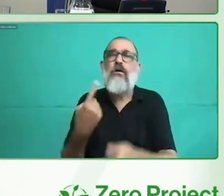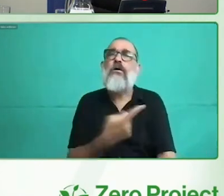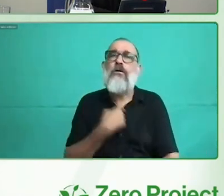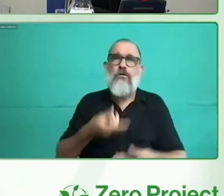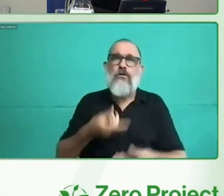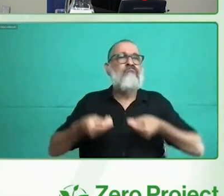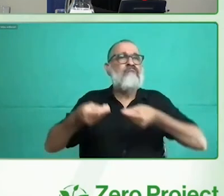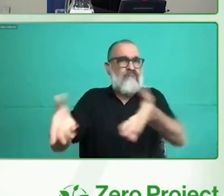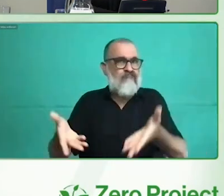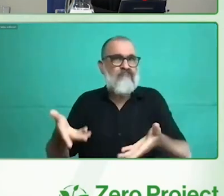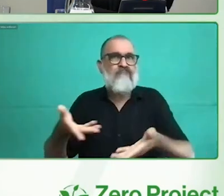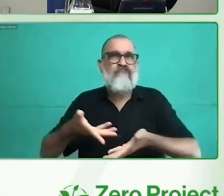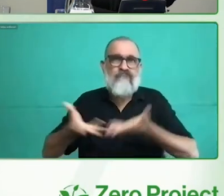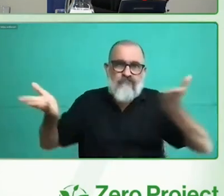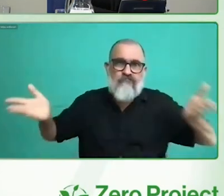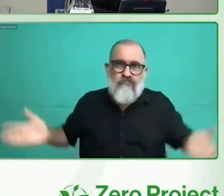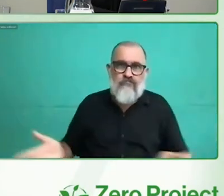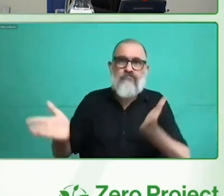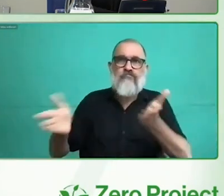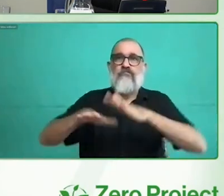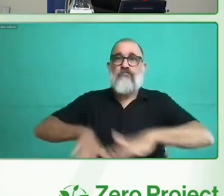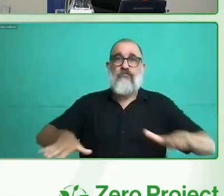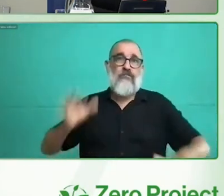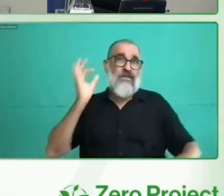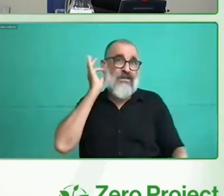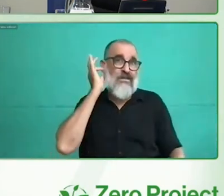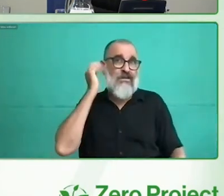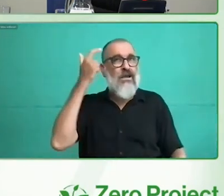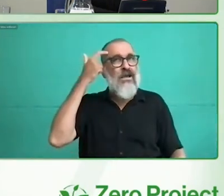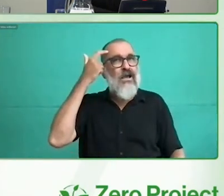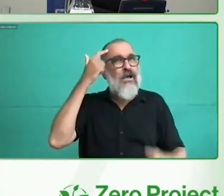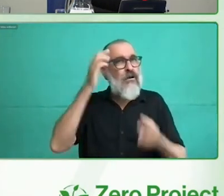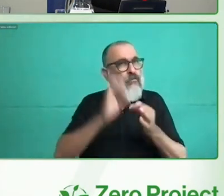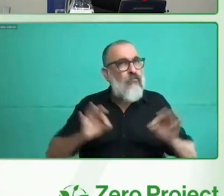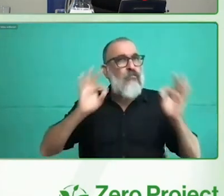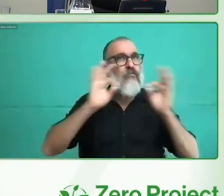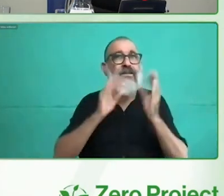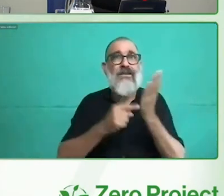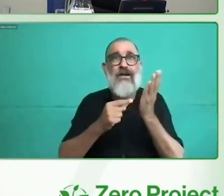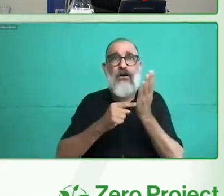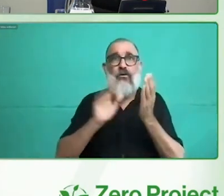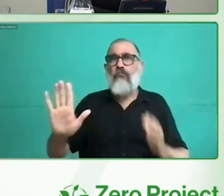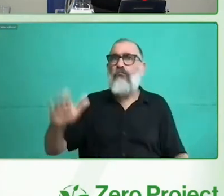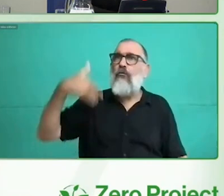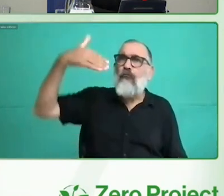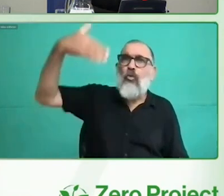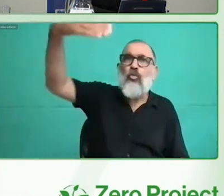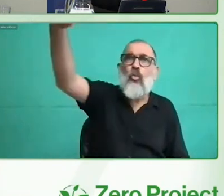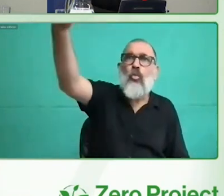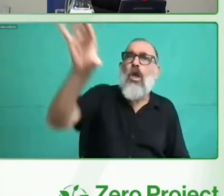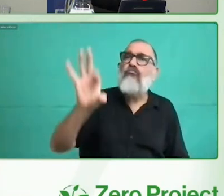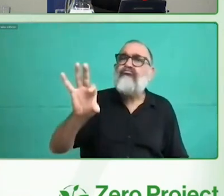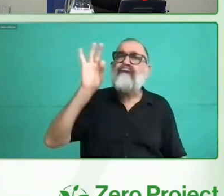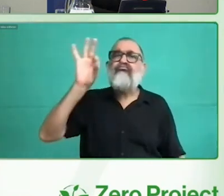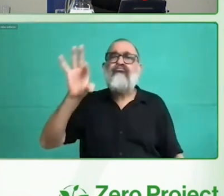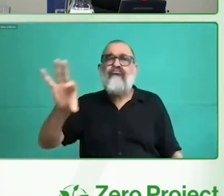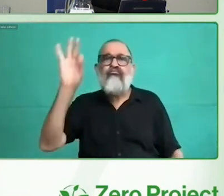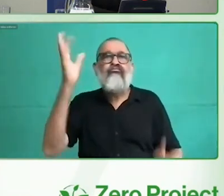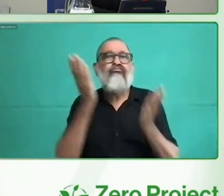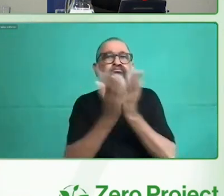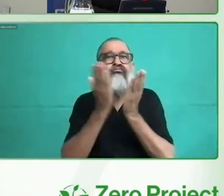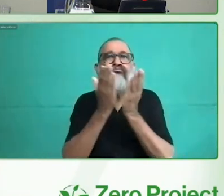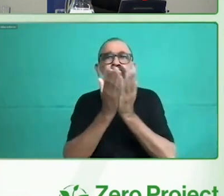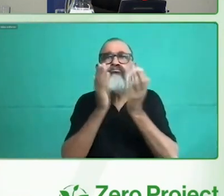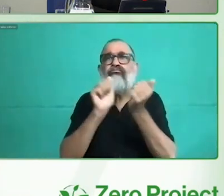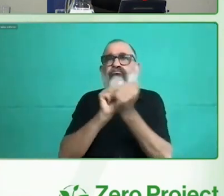sector que camina por todos nosotros el avance y la tecnología, pero también con la relevancia que